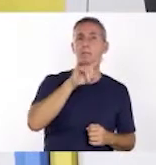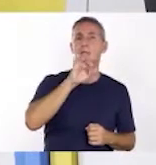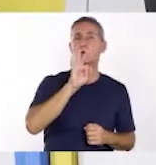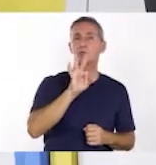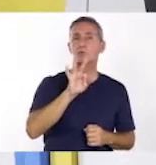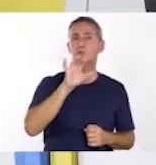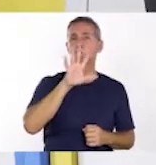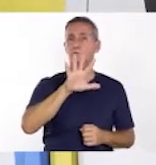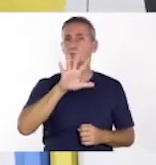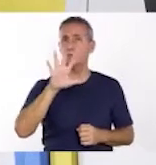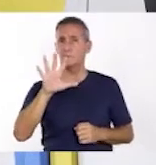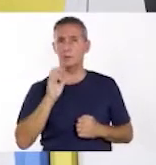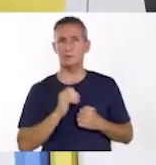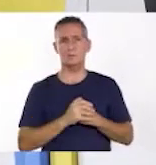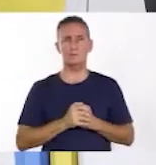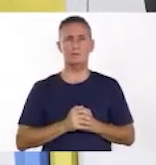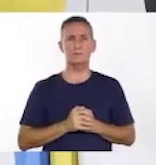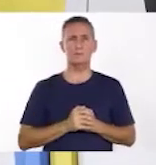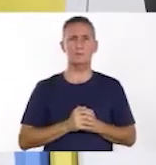1855.